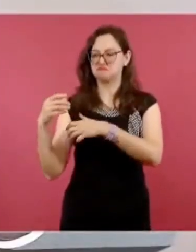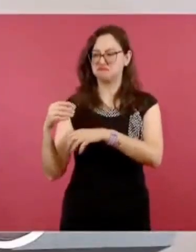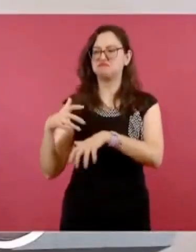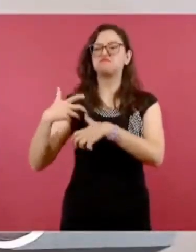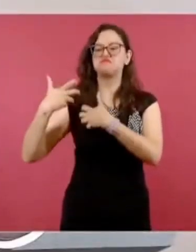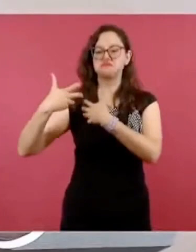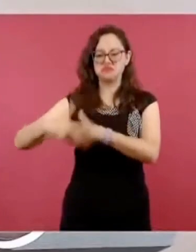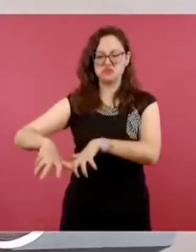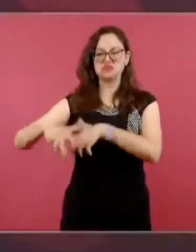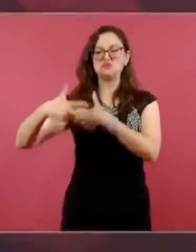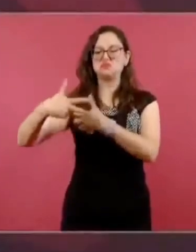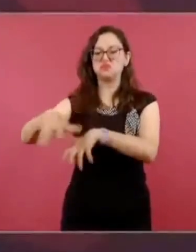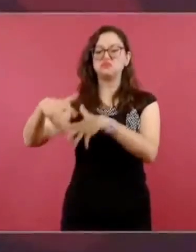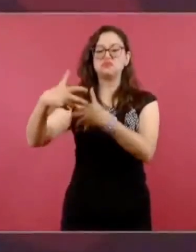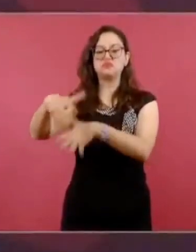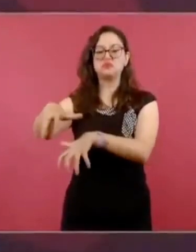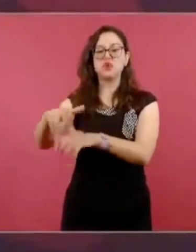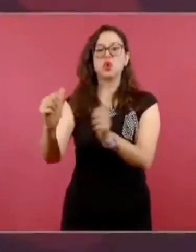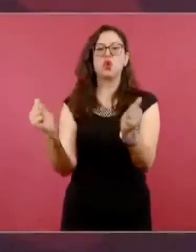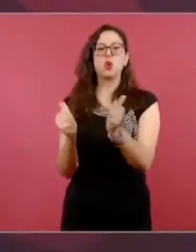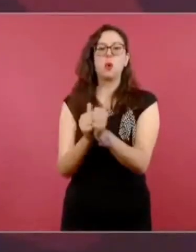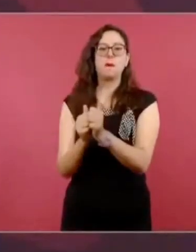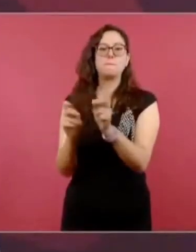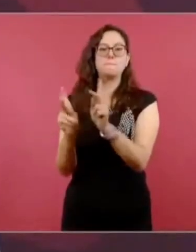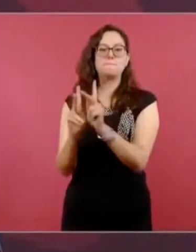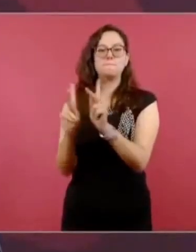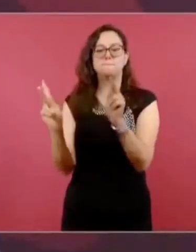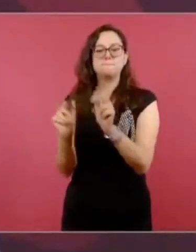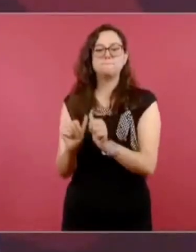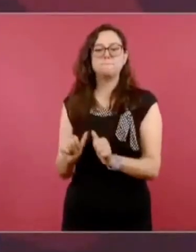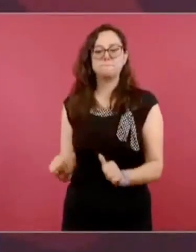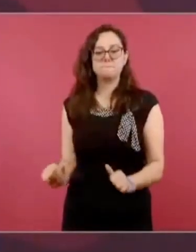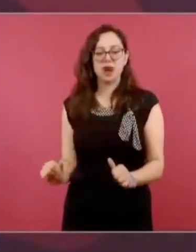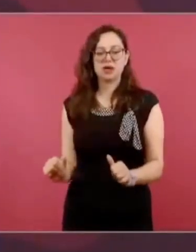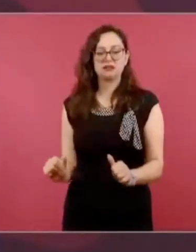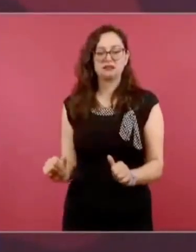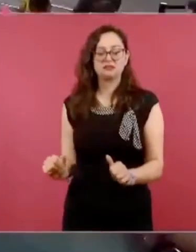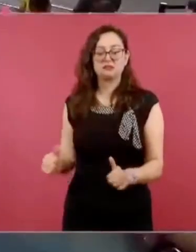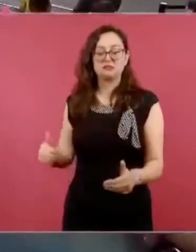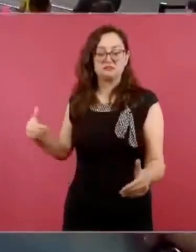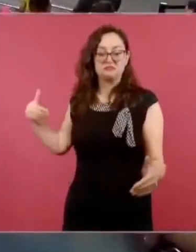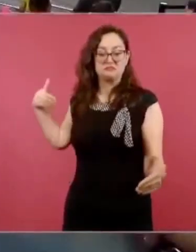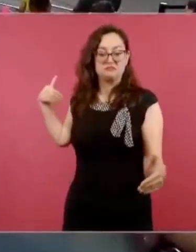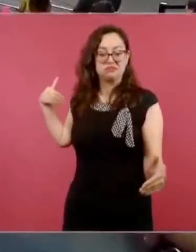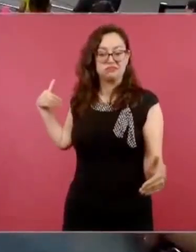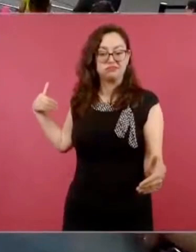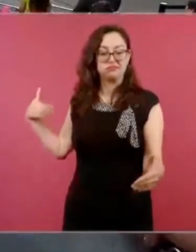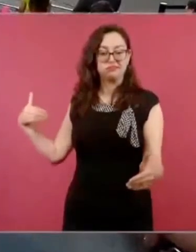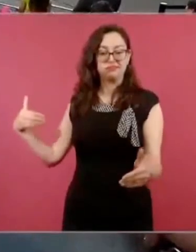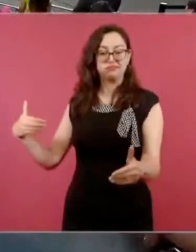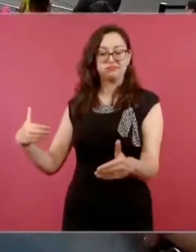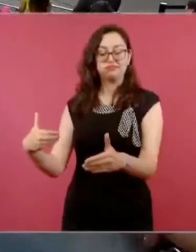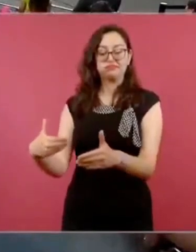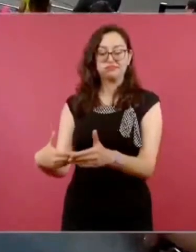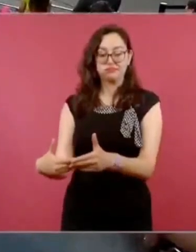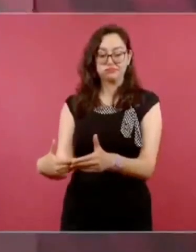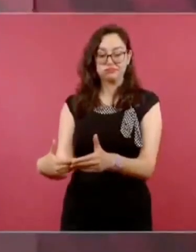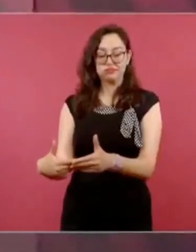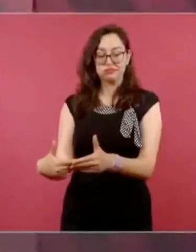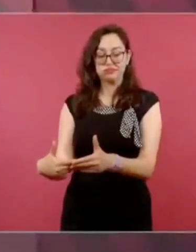en nuestro país. Fue un proceso amplio. Nada más es cosa de